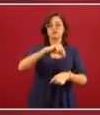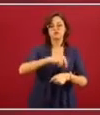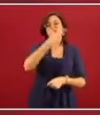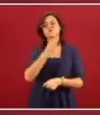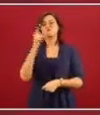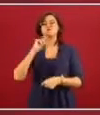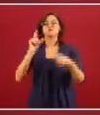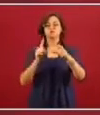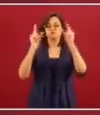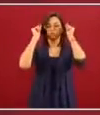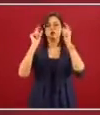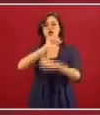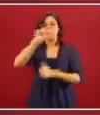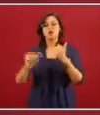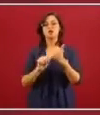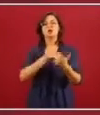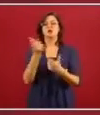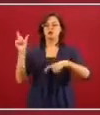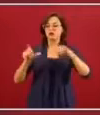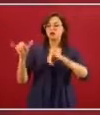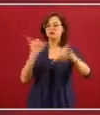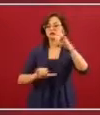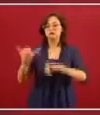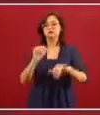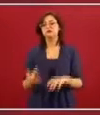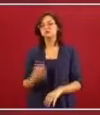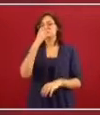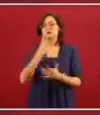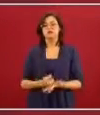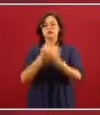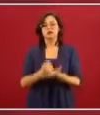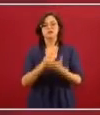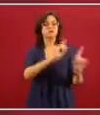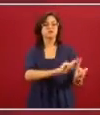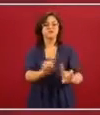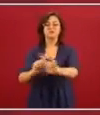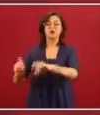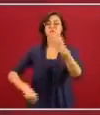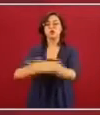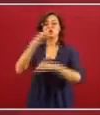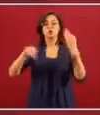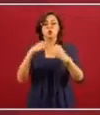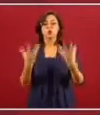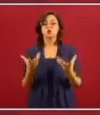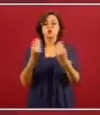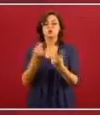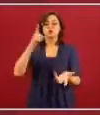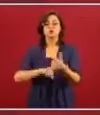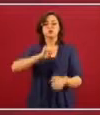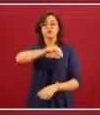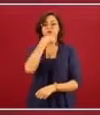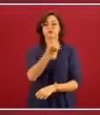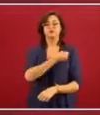médicos, enfermeras, auxiliares de enfermería, químicas, inhaloterapeutas, etcétera, todos los que trabajan en el campo de la salud,